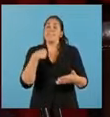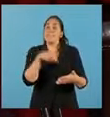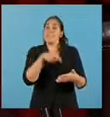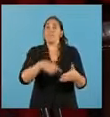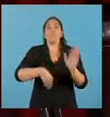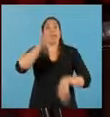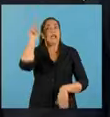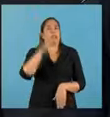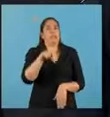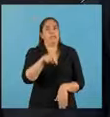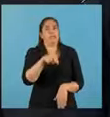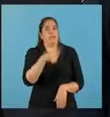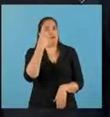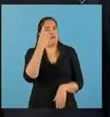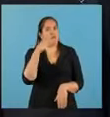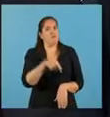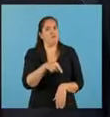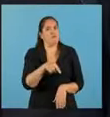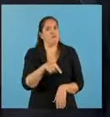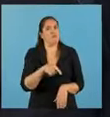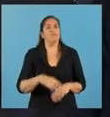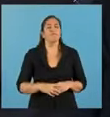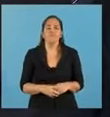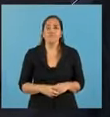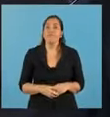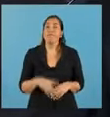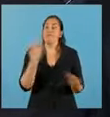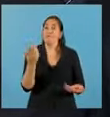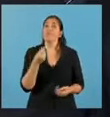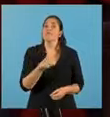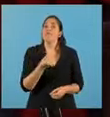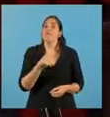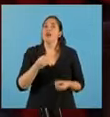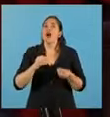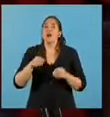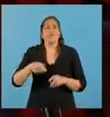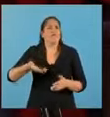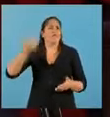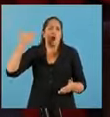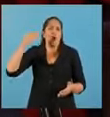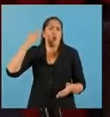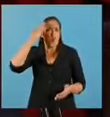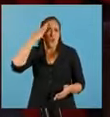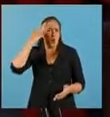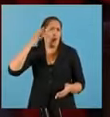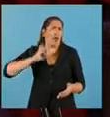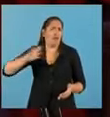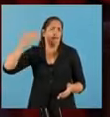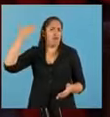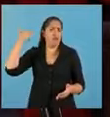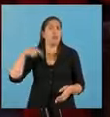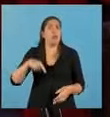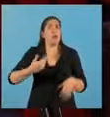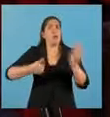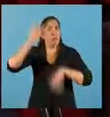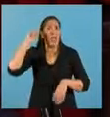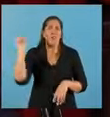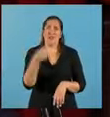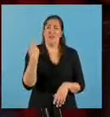el mayor de todos, otra inercia, en este caso cultural e histórica. A diferencia de la inmensa mayoría